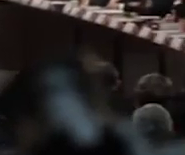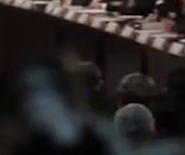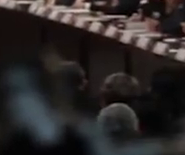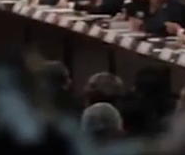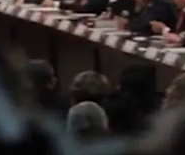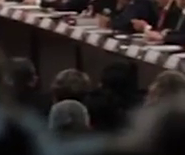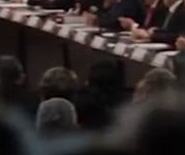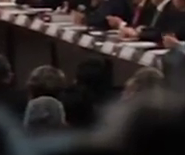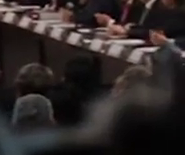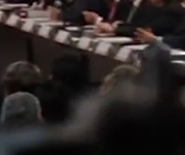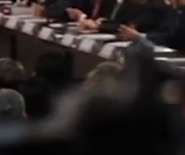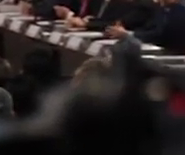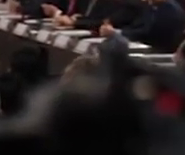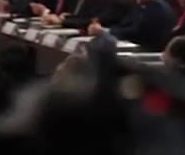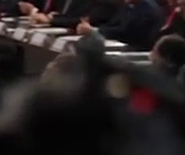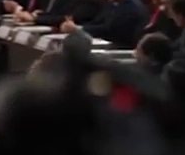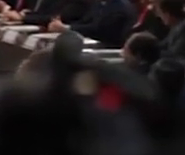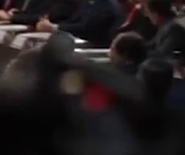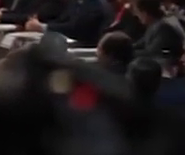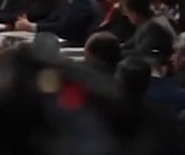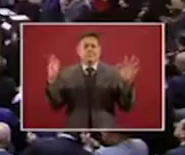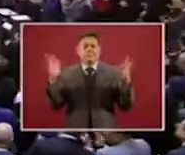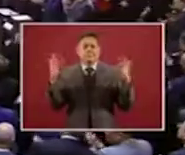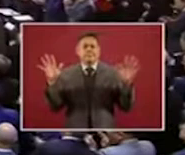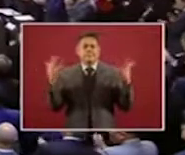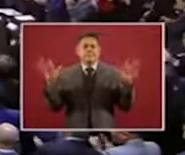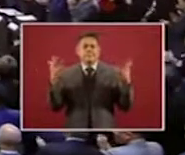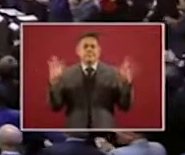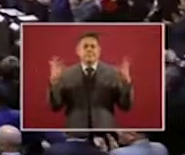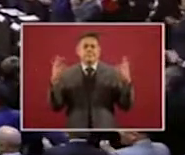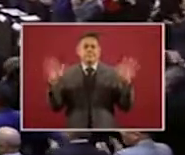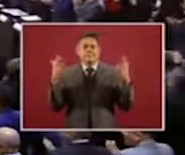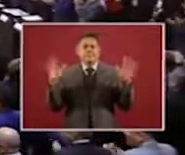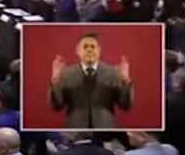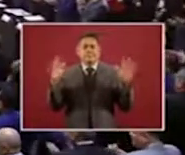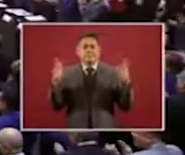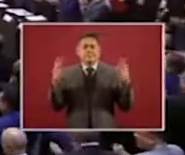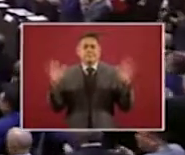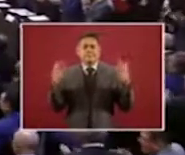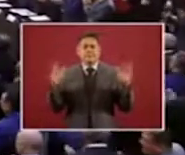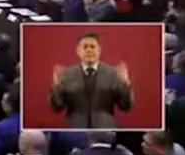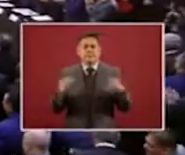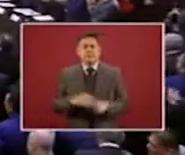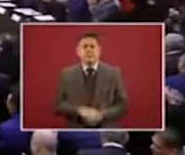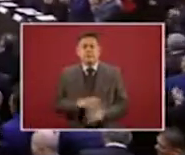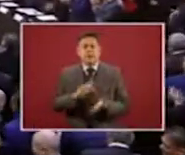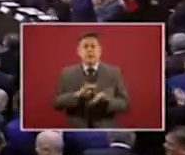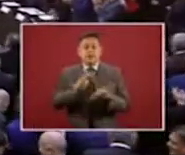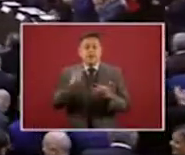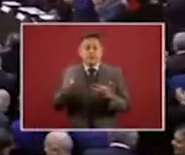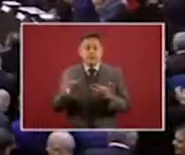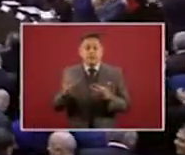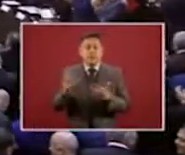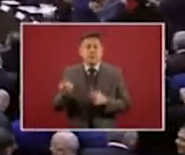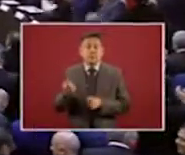consejo como invitados permanentes de la sociedad civil con información de la redacción ahora noticias